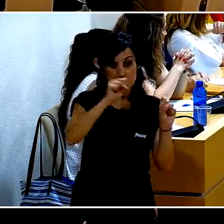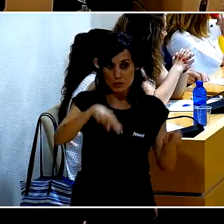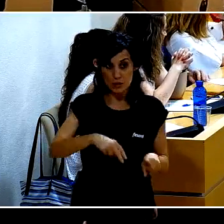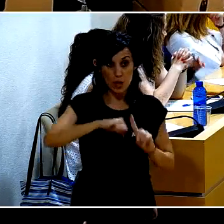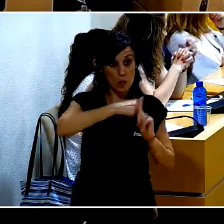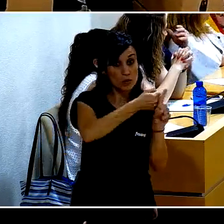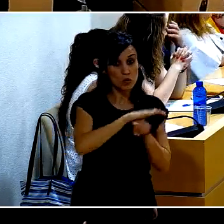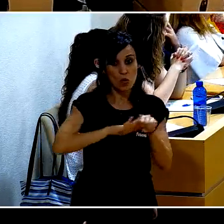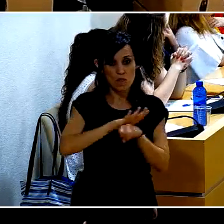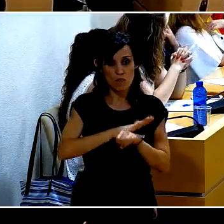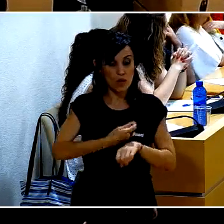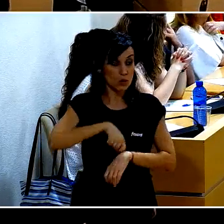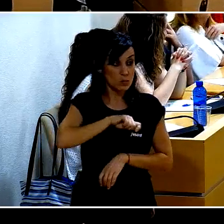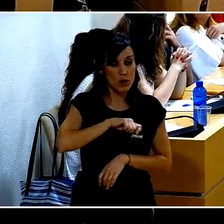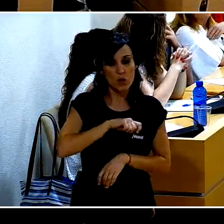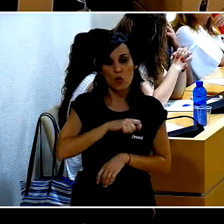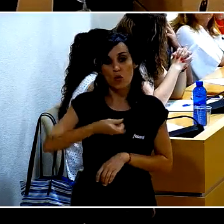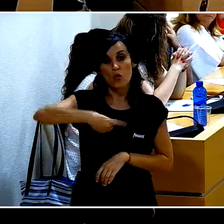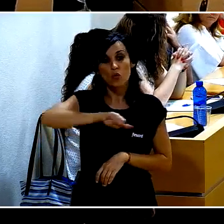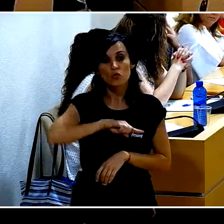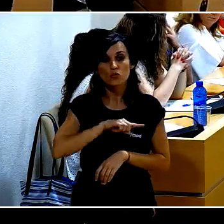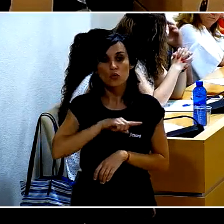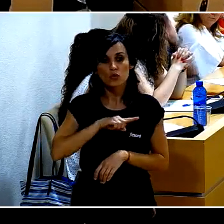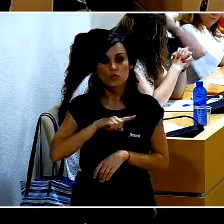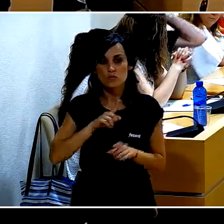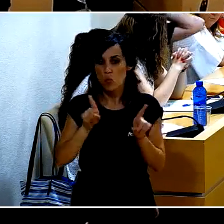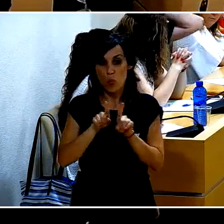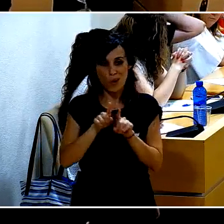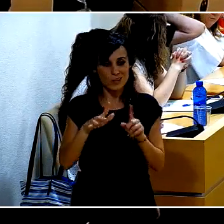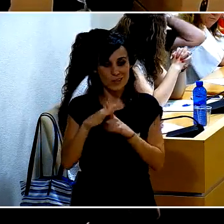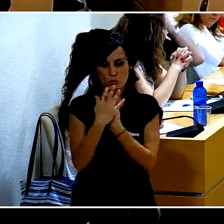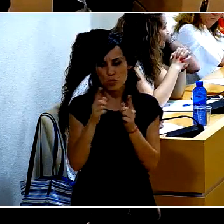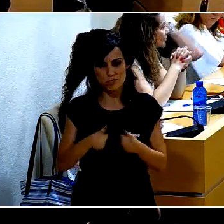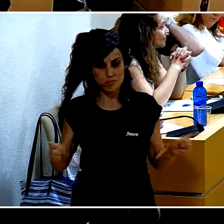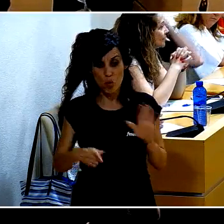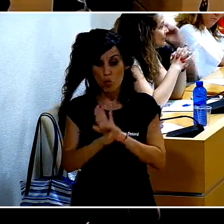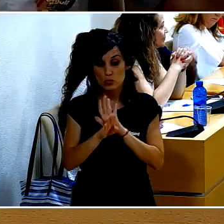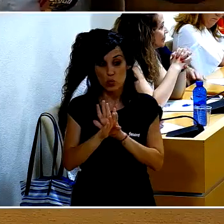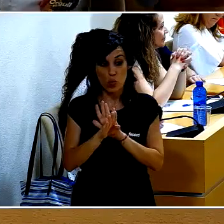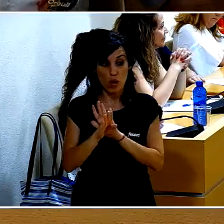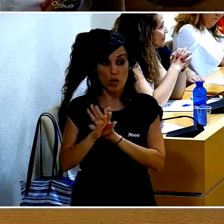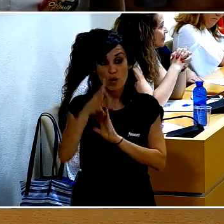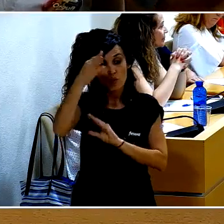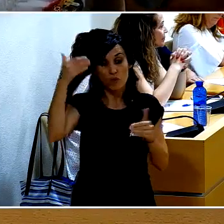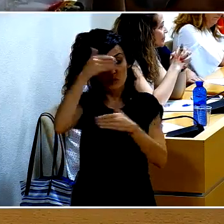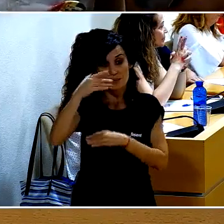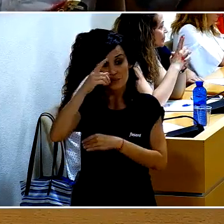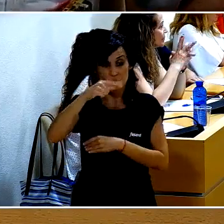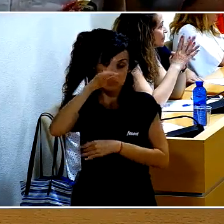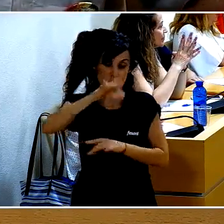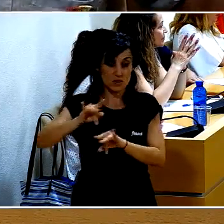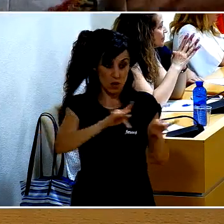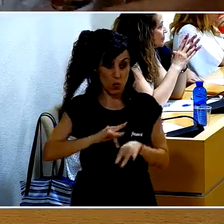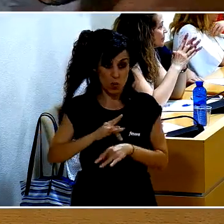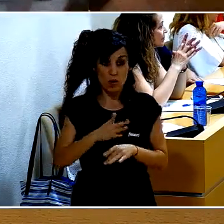si no pressionem el govern espanyol, estem cronificant la situació pèssima dels saharauis occidentals. No sigam hipòcrites.